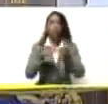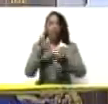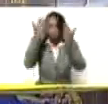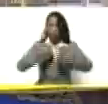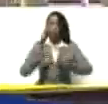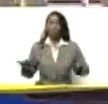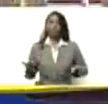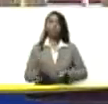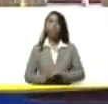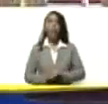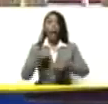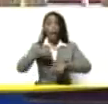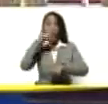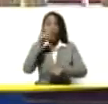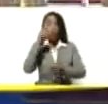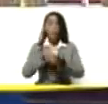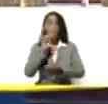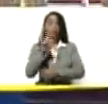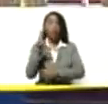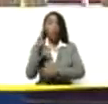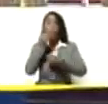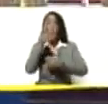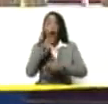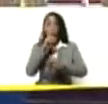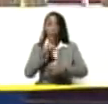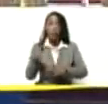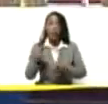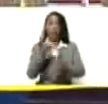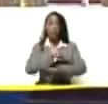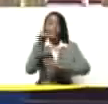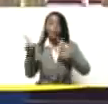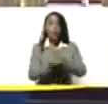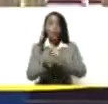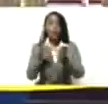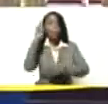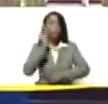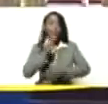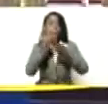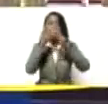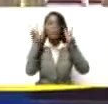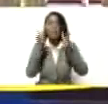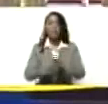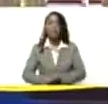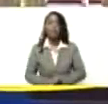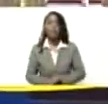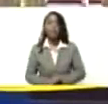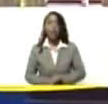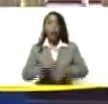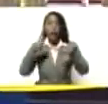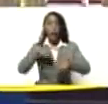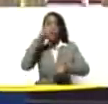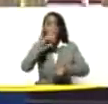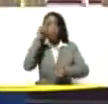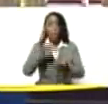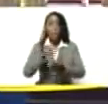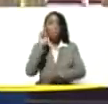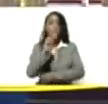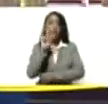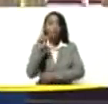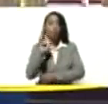2021 ha sido un buen año para la diplomacia bolivariana de paz este año 2021